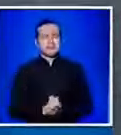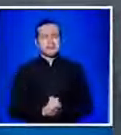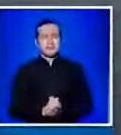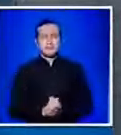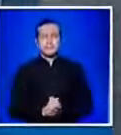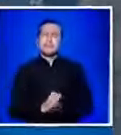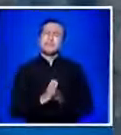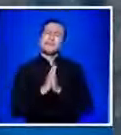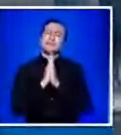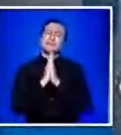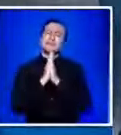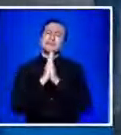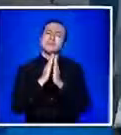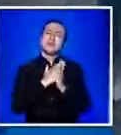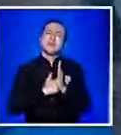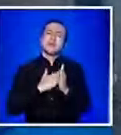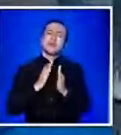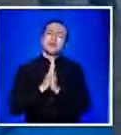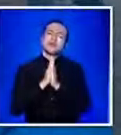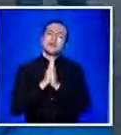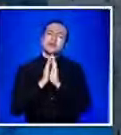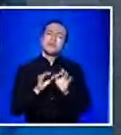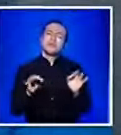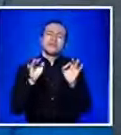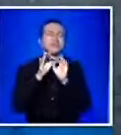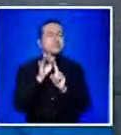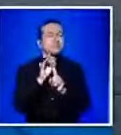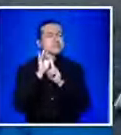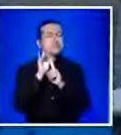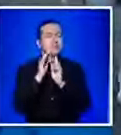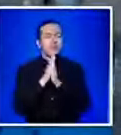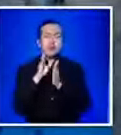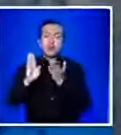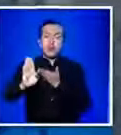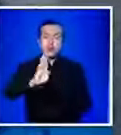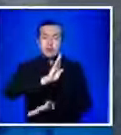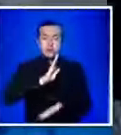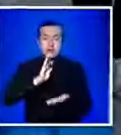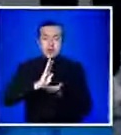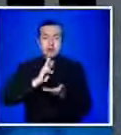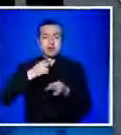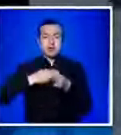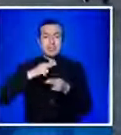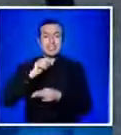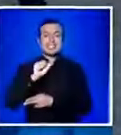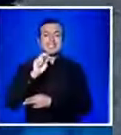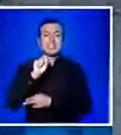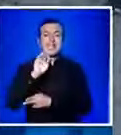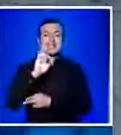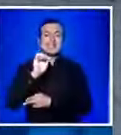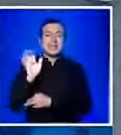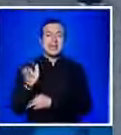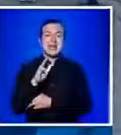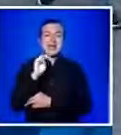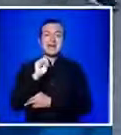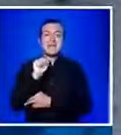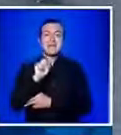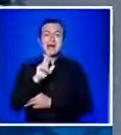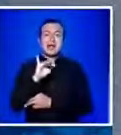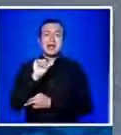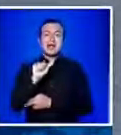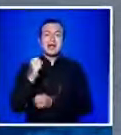puedo pedirle un favor muy especial. Este barrio Santa María encabeza